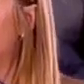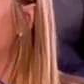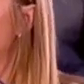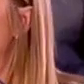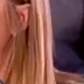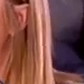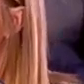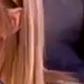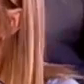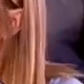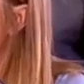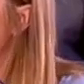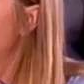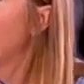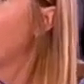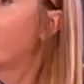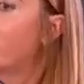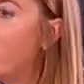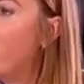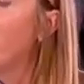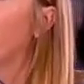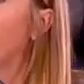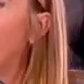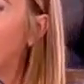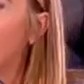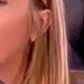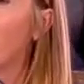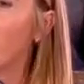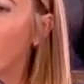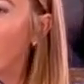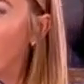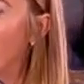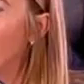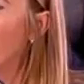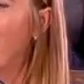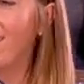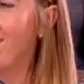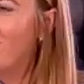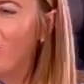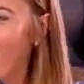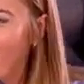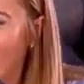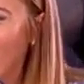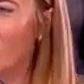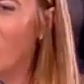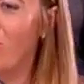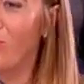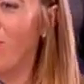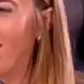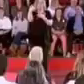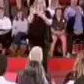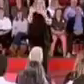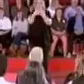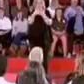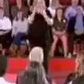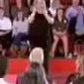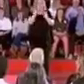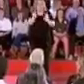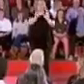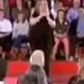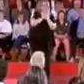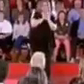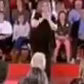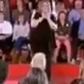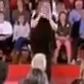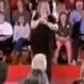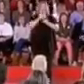En Castilla y León hoy se está hablando de fusión obligatoria de municipios. Eso de la Constitución y de la autonomía